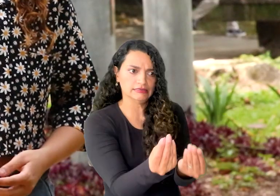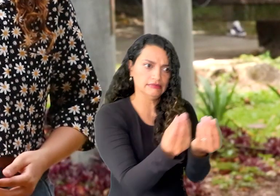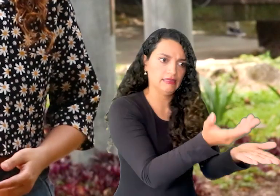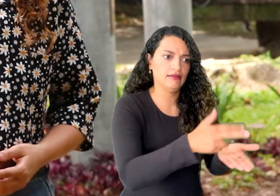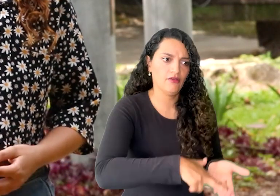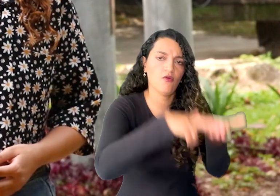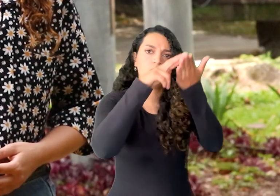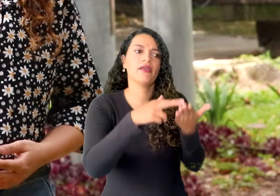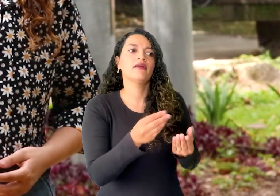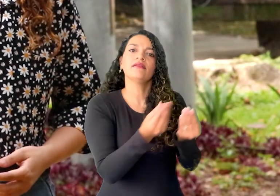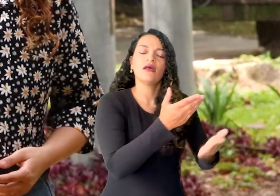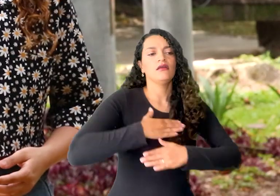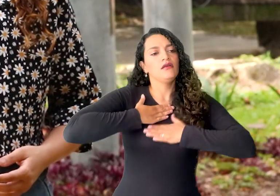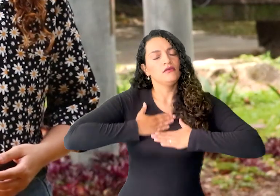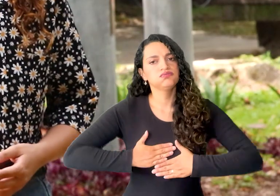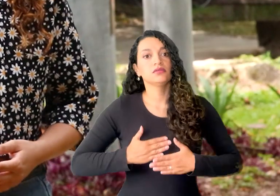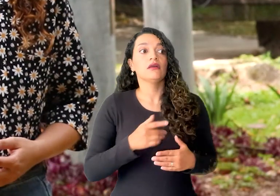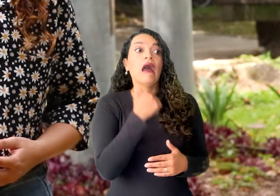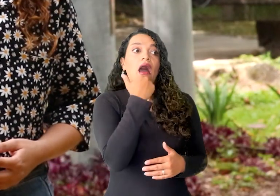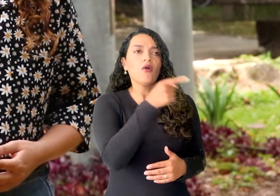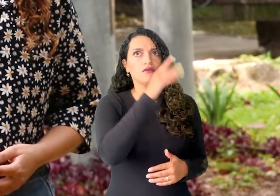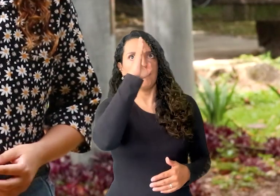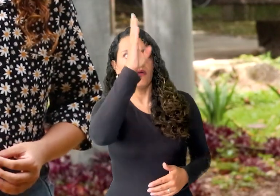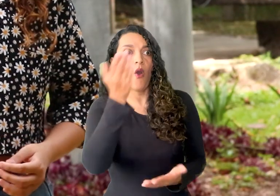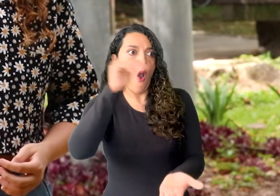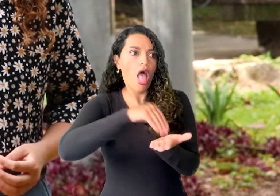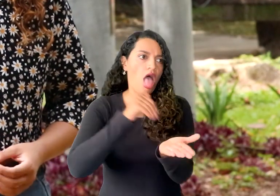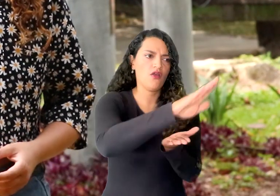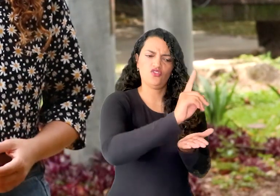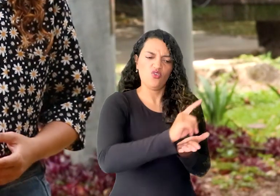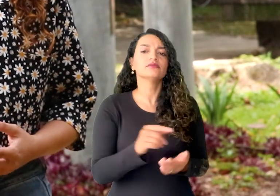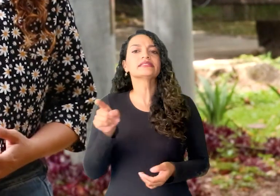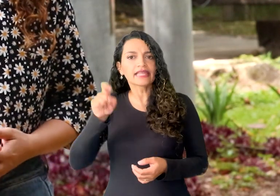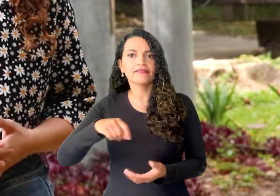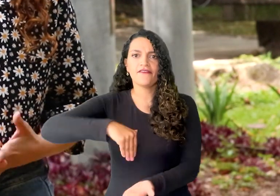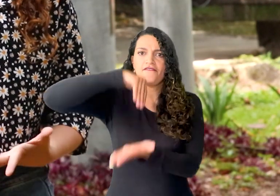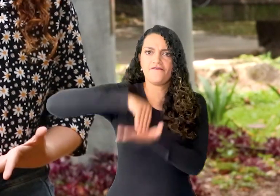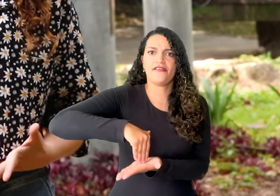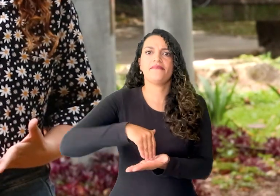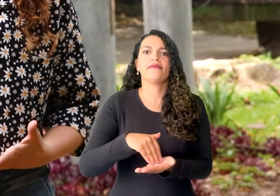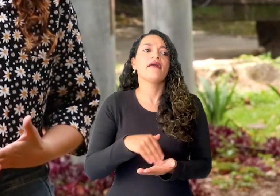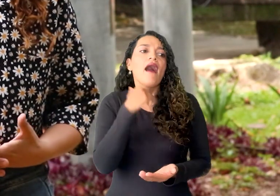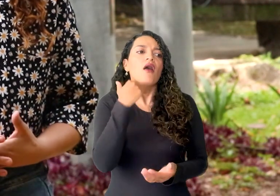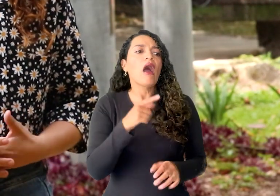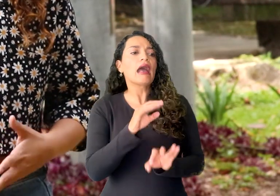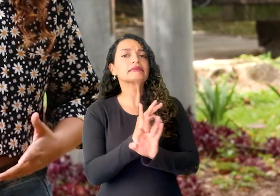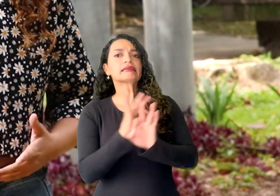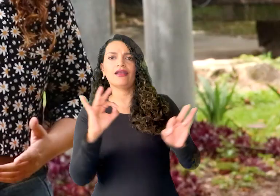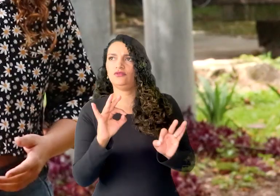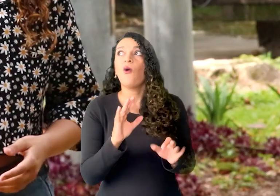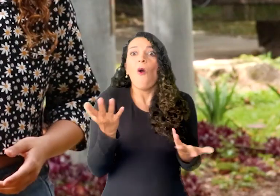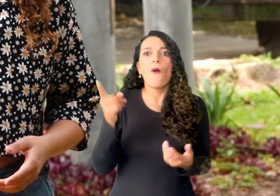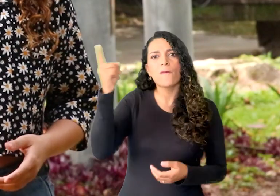reparación integral implica medidas de restitución, indemnización, rehabilitación, satisfacción y garantías de no repetición, y